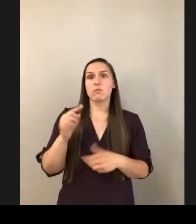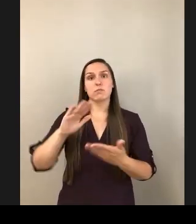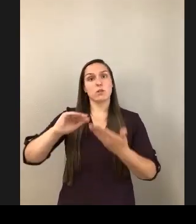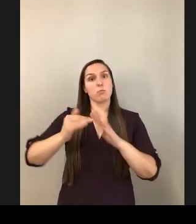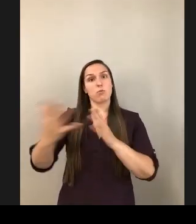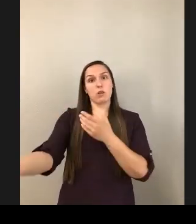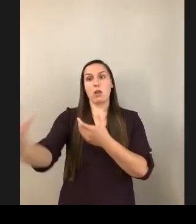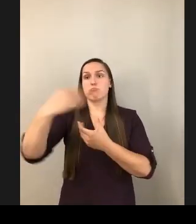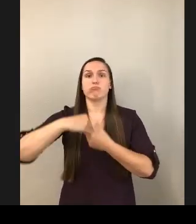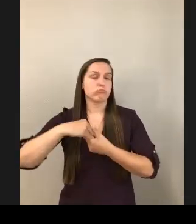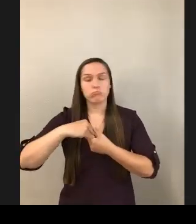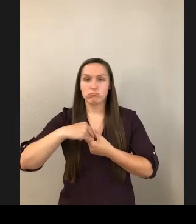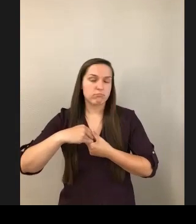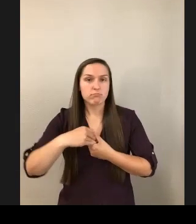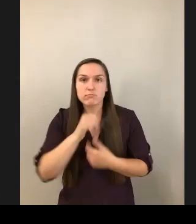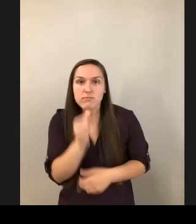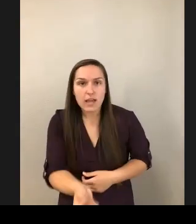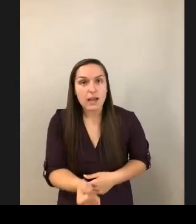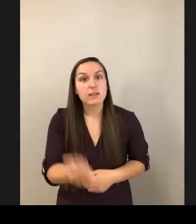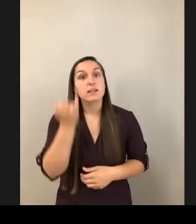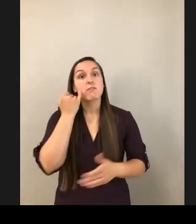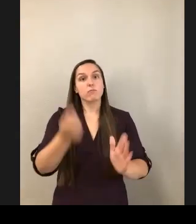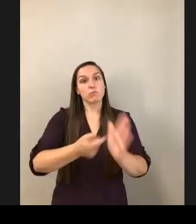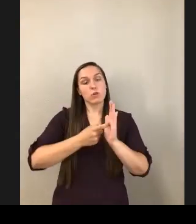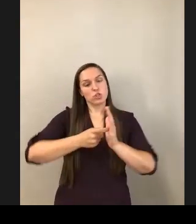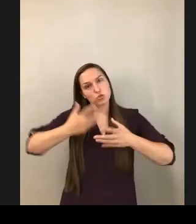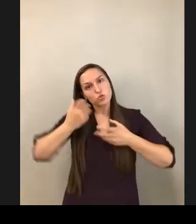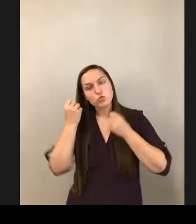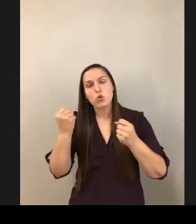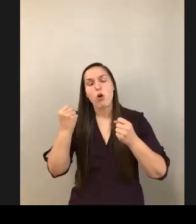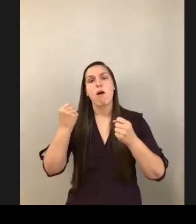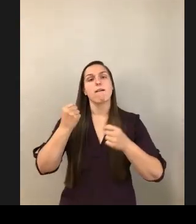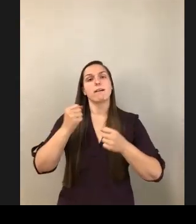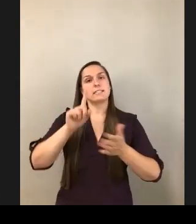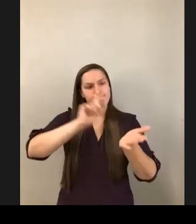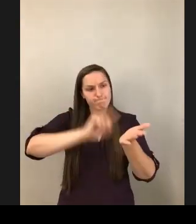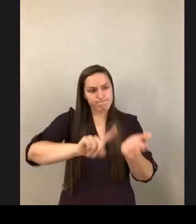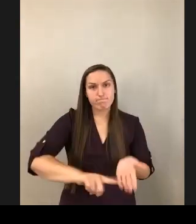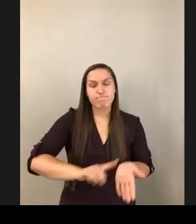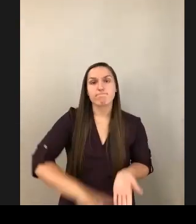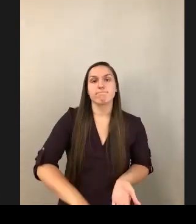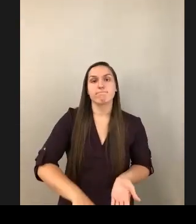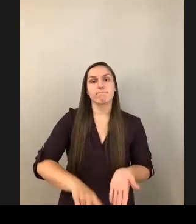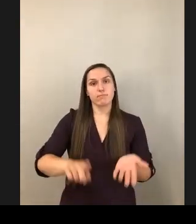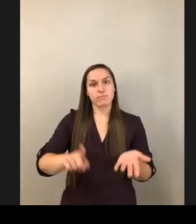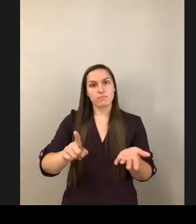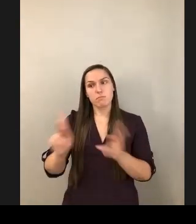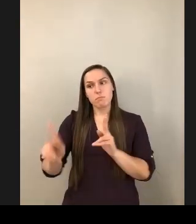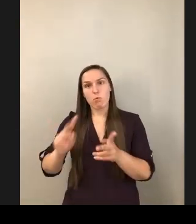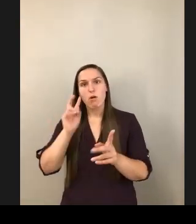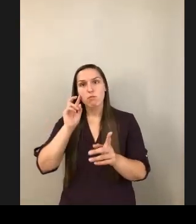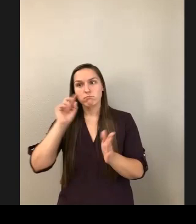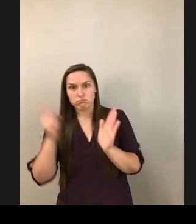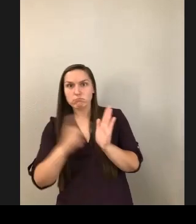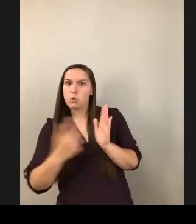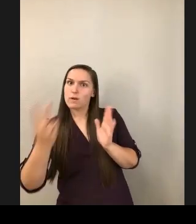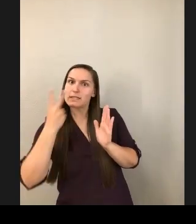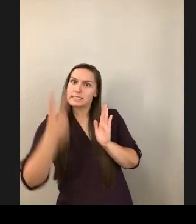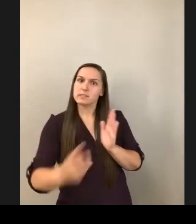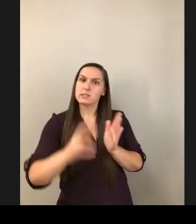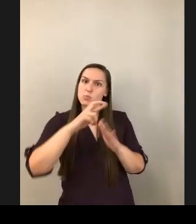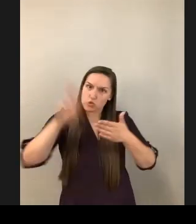solo de la comunidad y participación, sino hay un aspecto muy fuerte